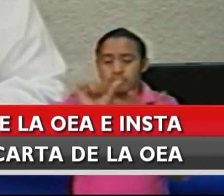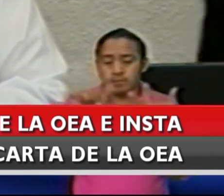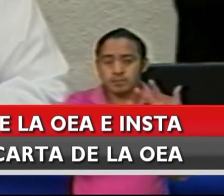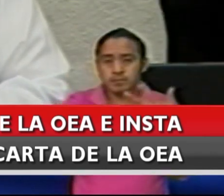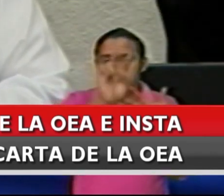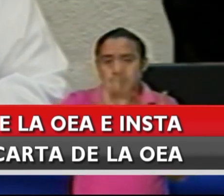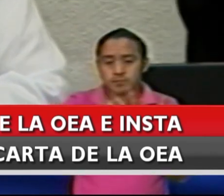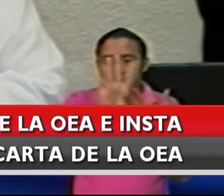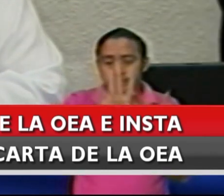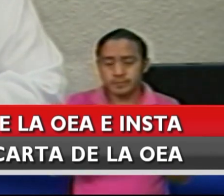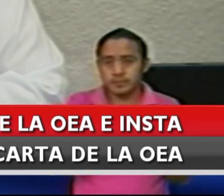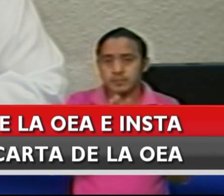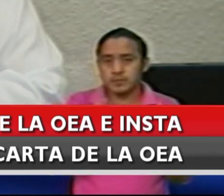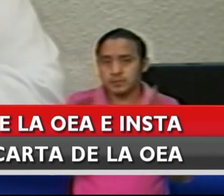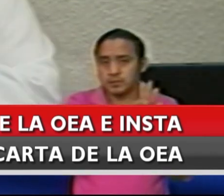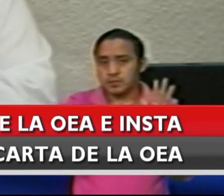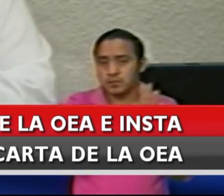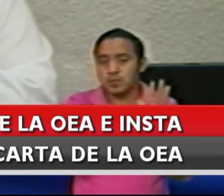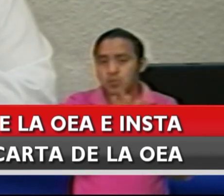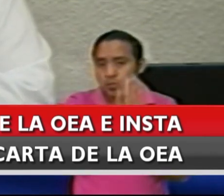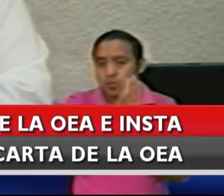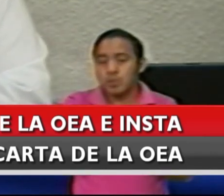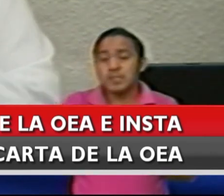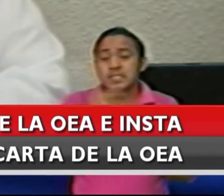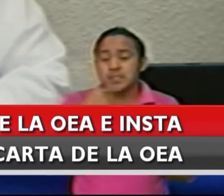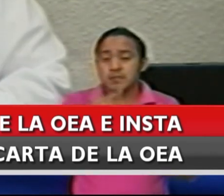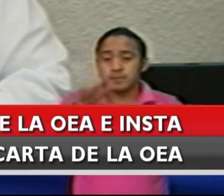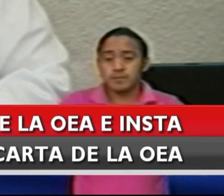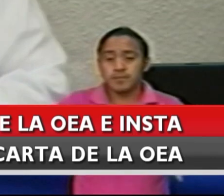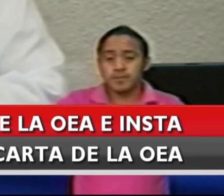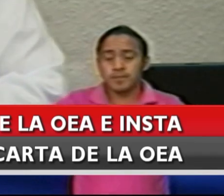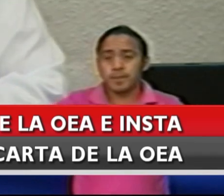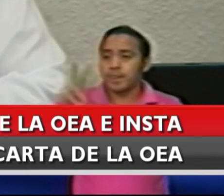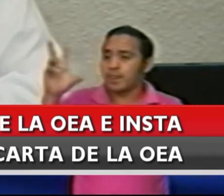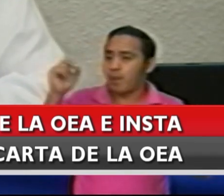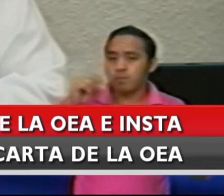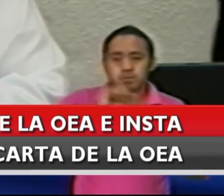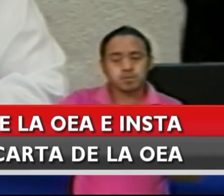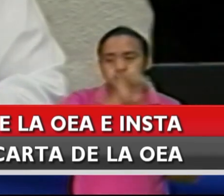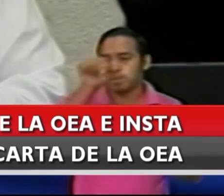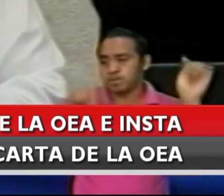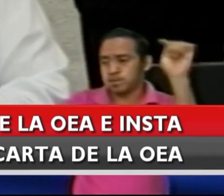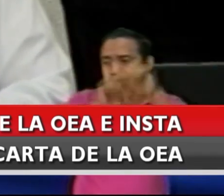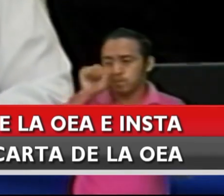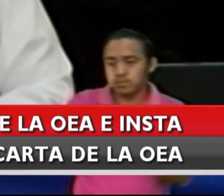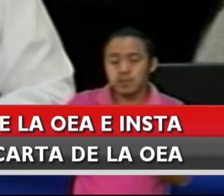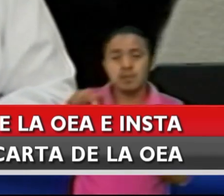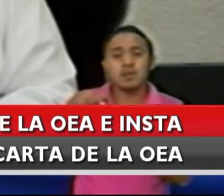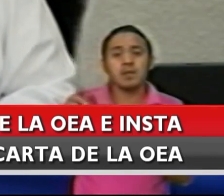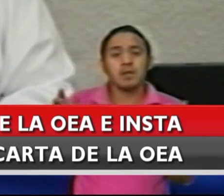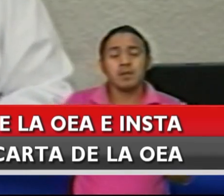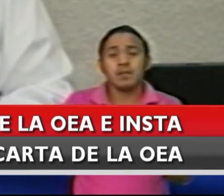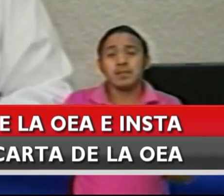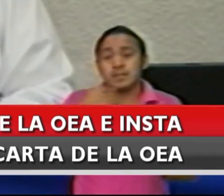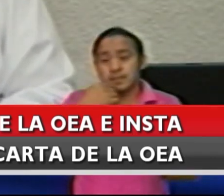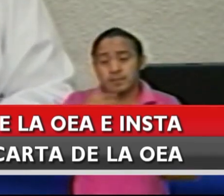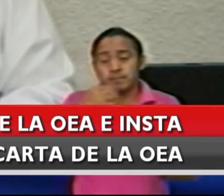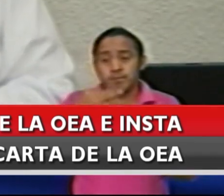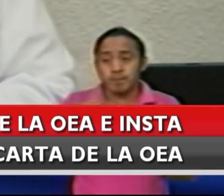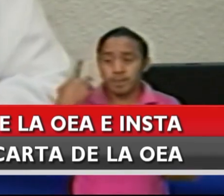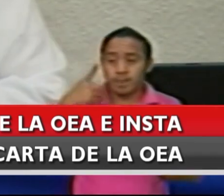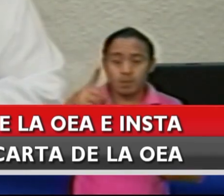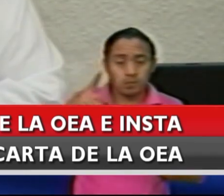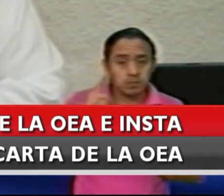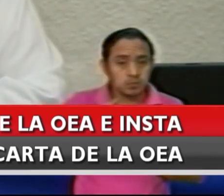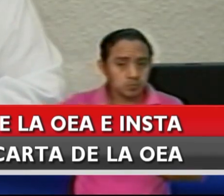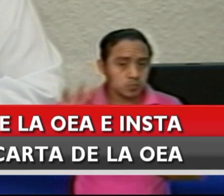y 3 de su instrumento constitutivo adopte el principio de no intervención y además reconocen el derecho